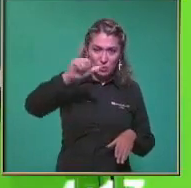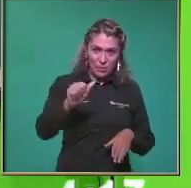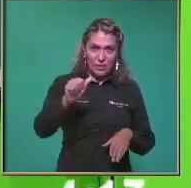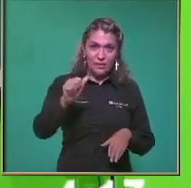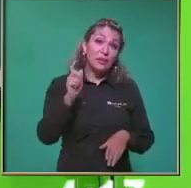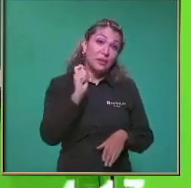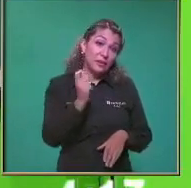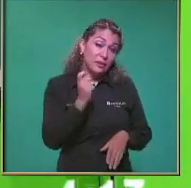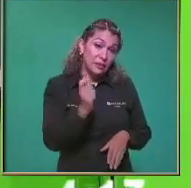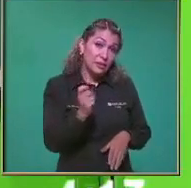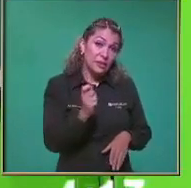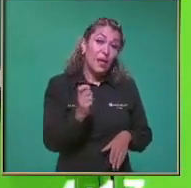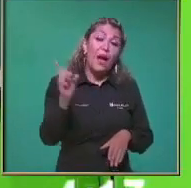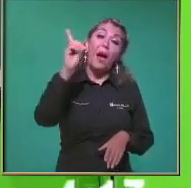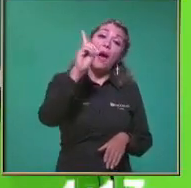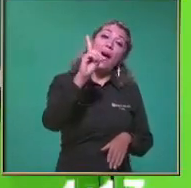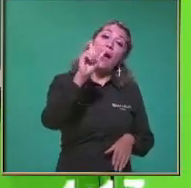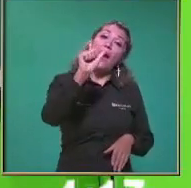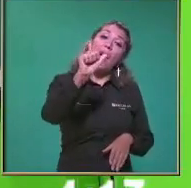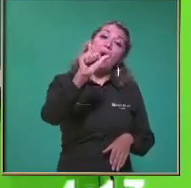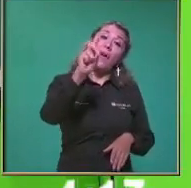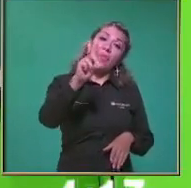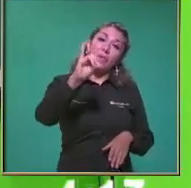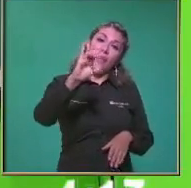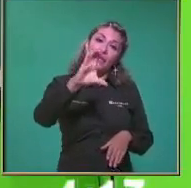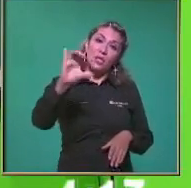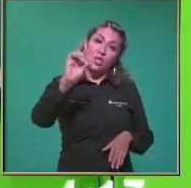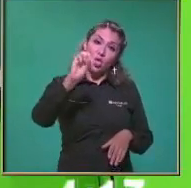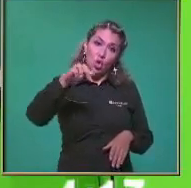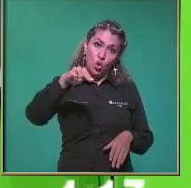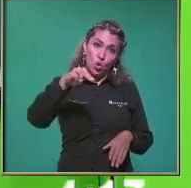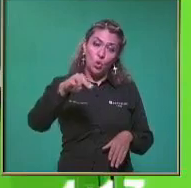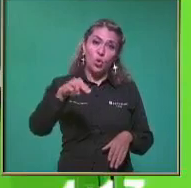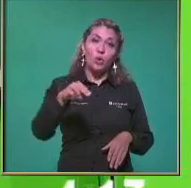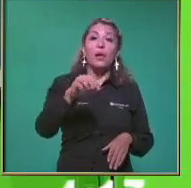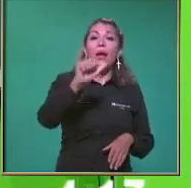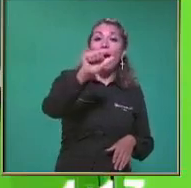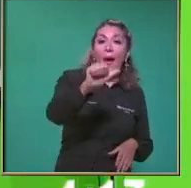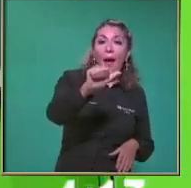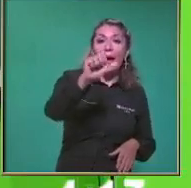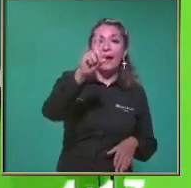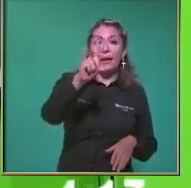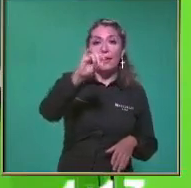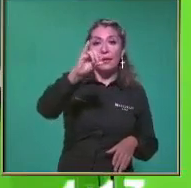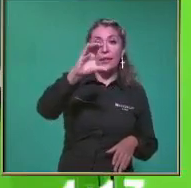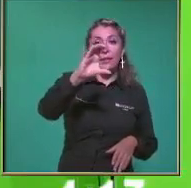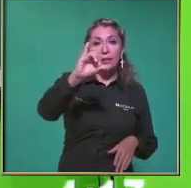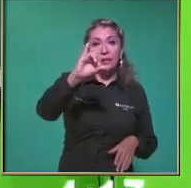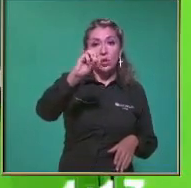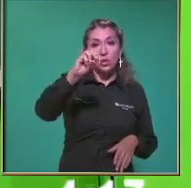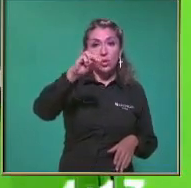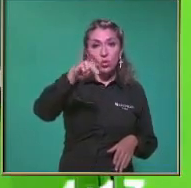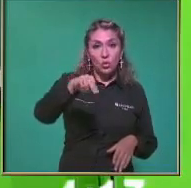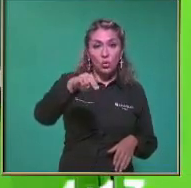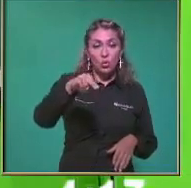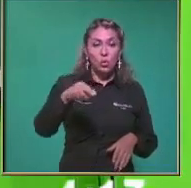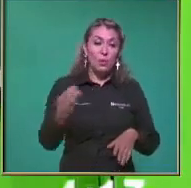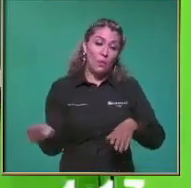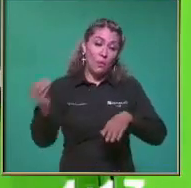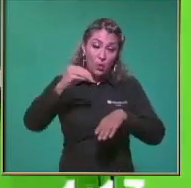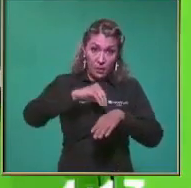su nombre correcto es adición, ¿sí? Adición, no con doble C, con una sola. Adición. Quiere decir que voy a agregar